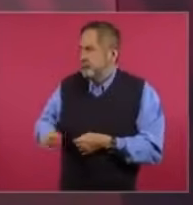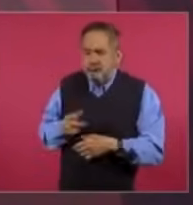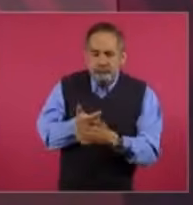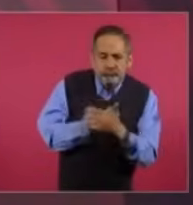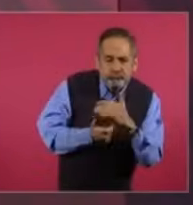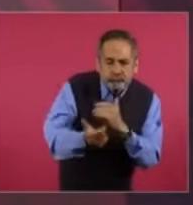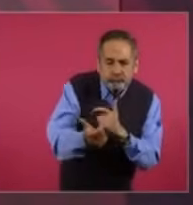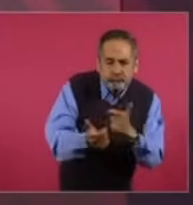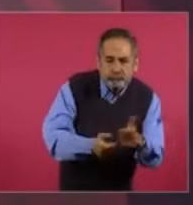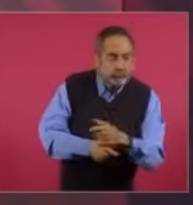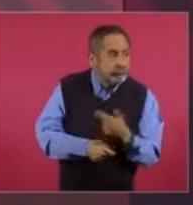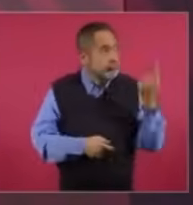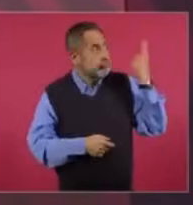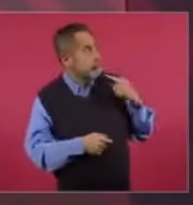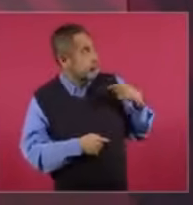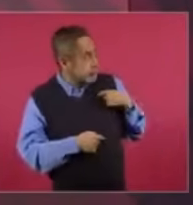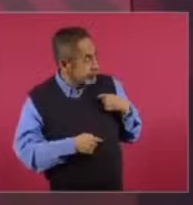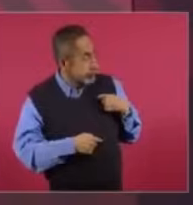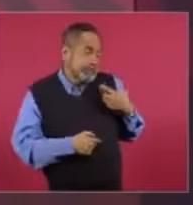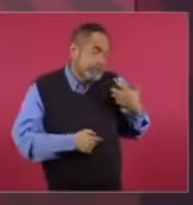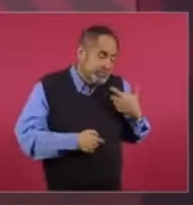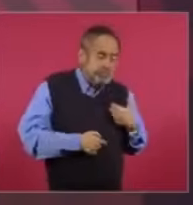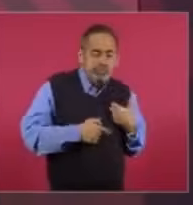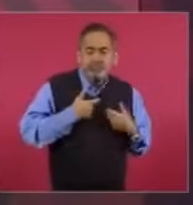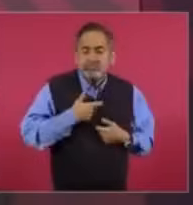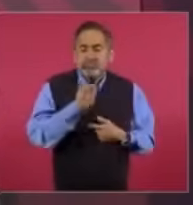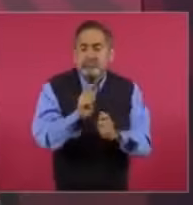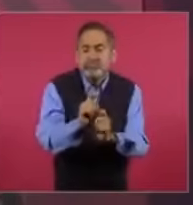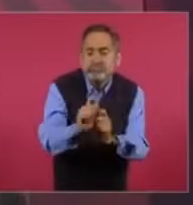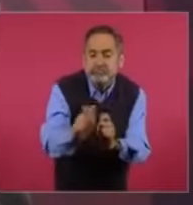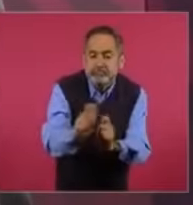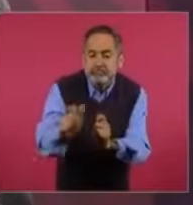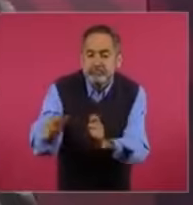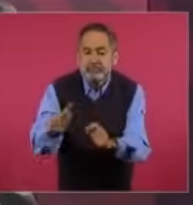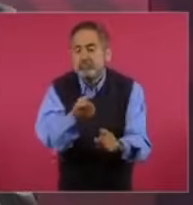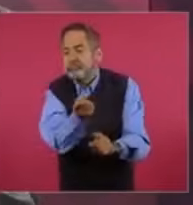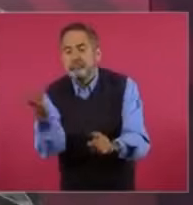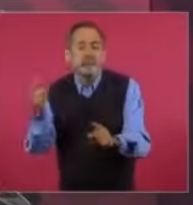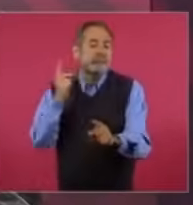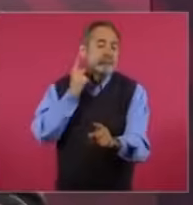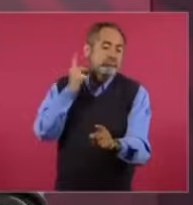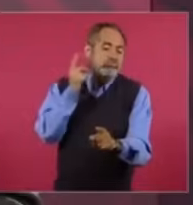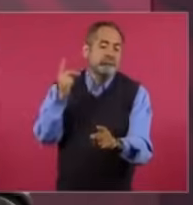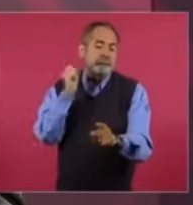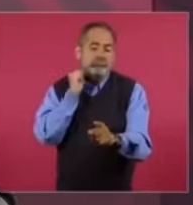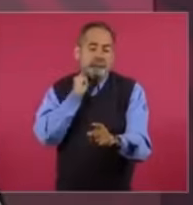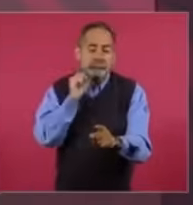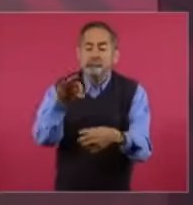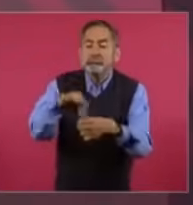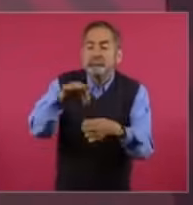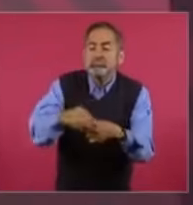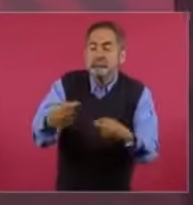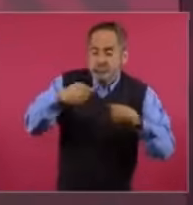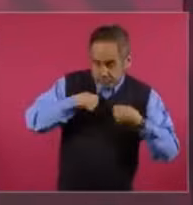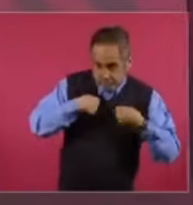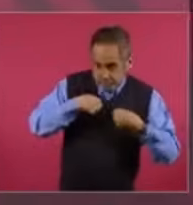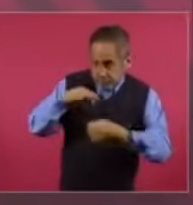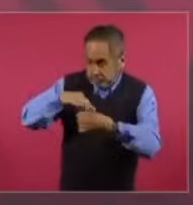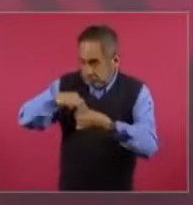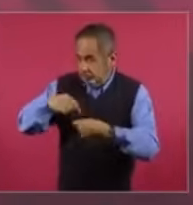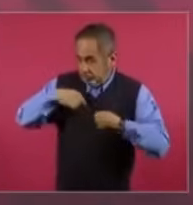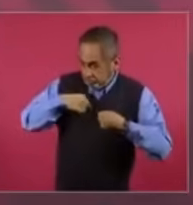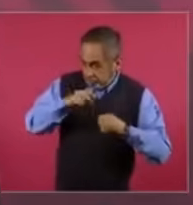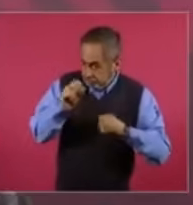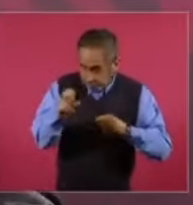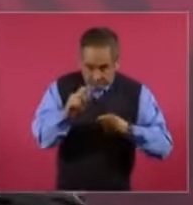de que le ordenaron entregar a legisladores para que votaran a favor de la reforma energética